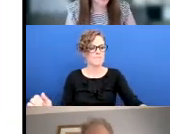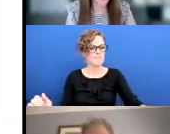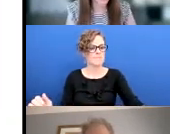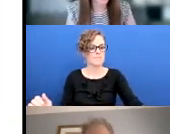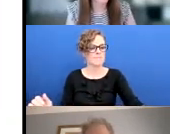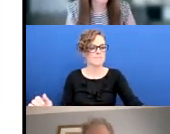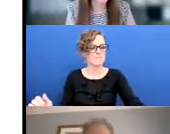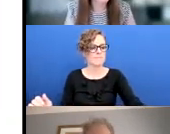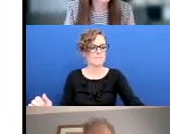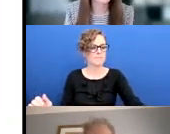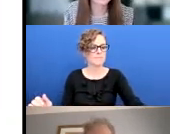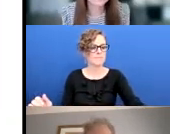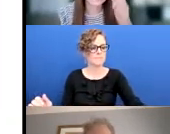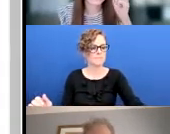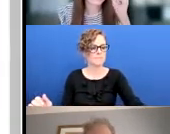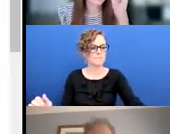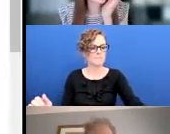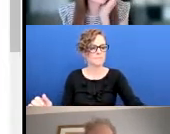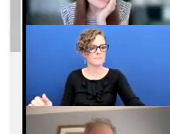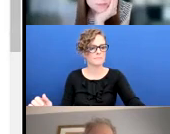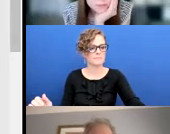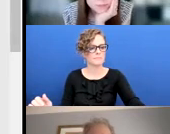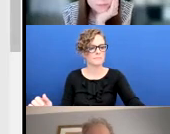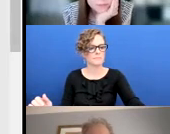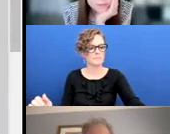y además en nuestra página web